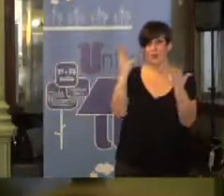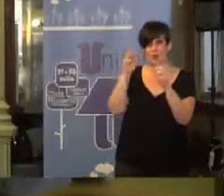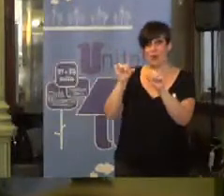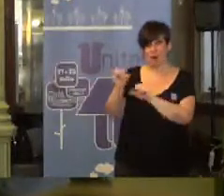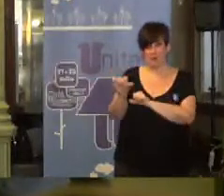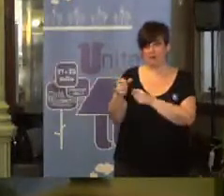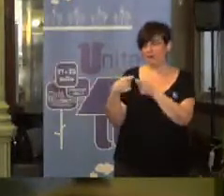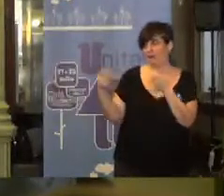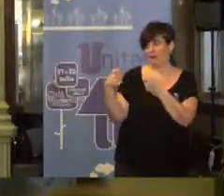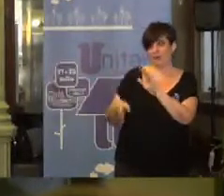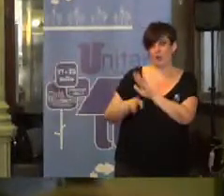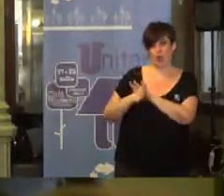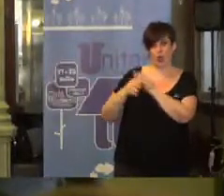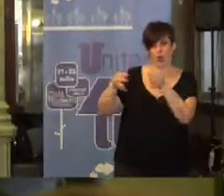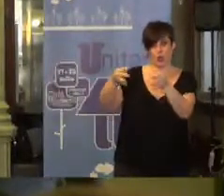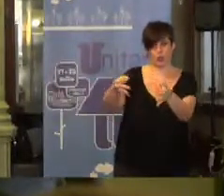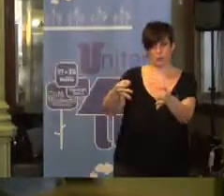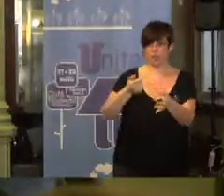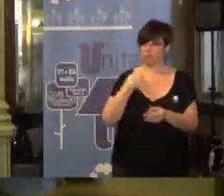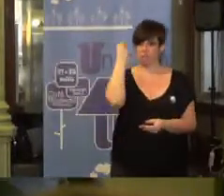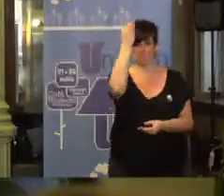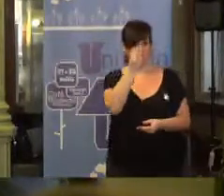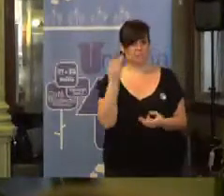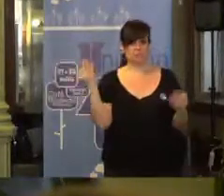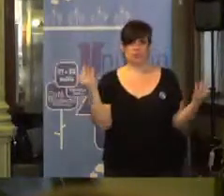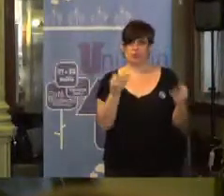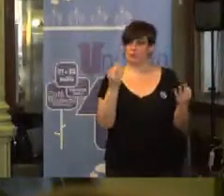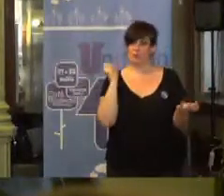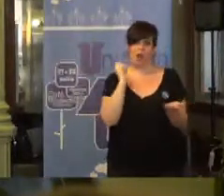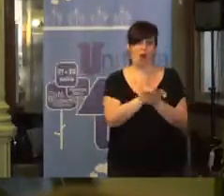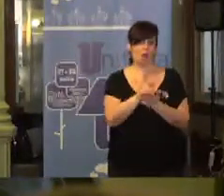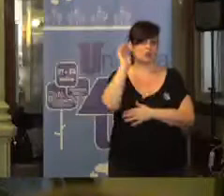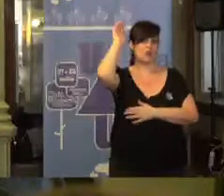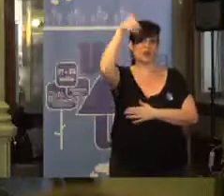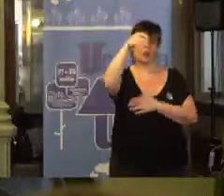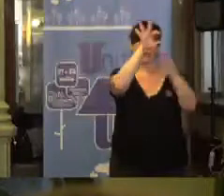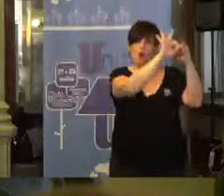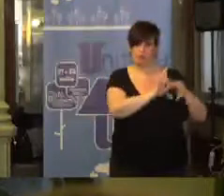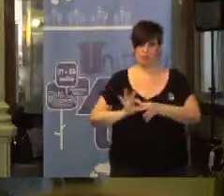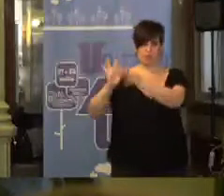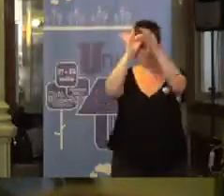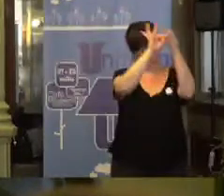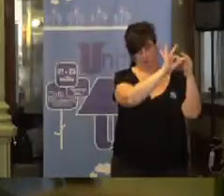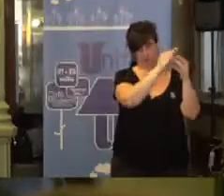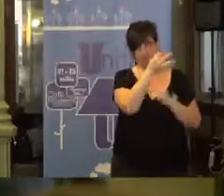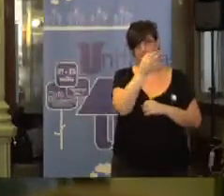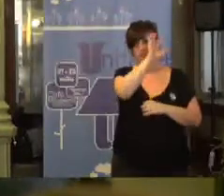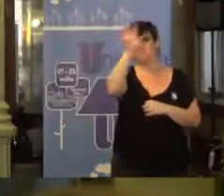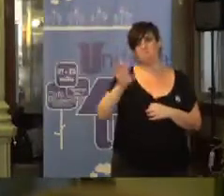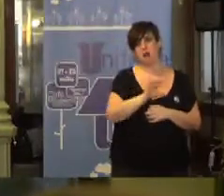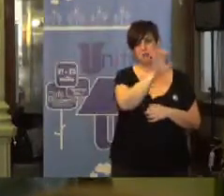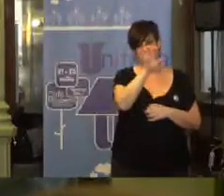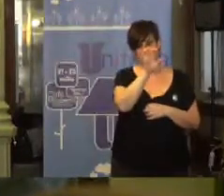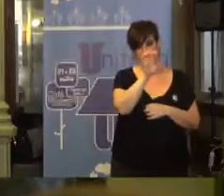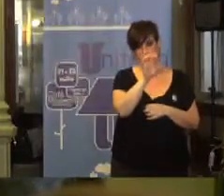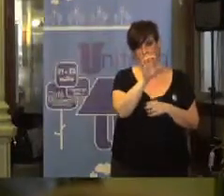personalmente creo que teríamos que falar claramente de ir a por unha república federal ou unha confederación de países ibéricos, que é o que a mí